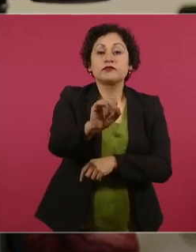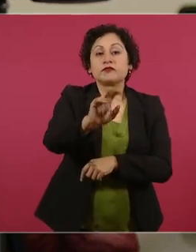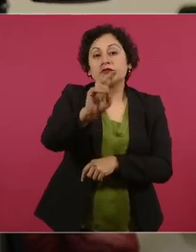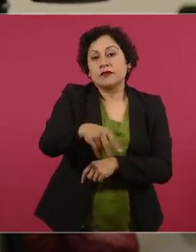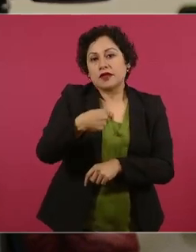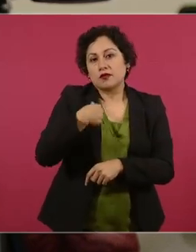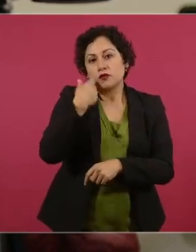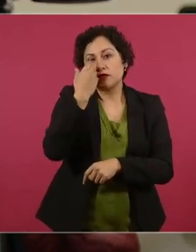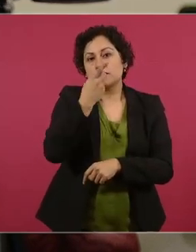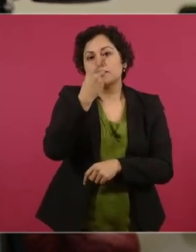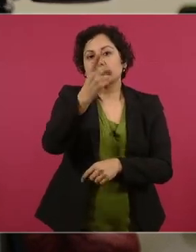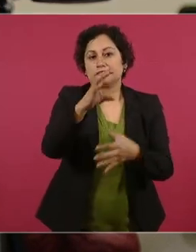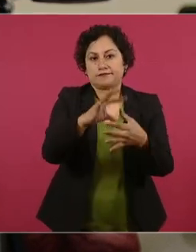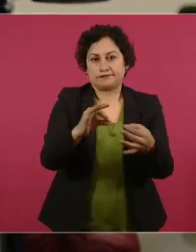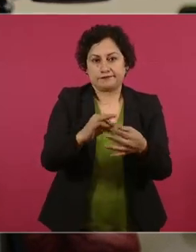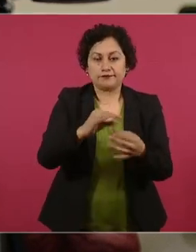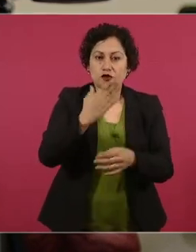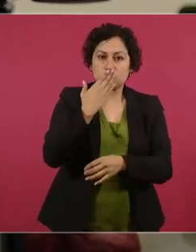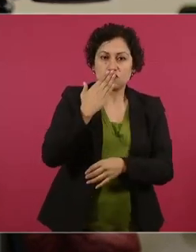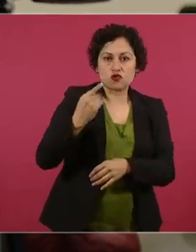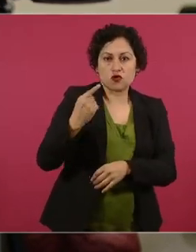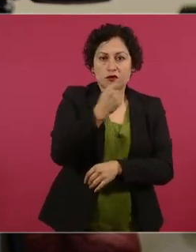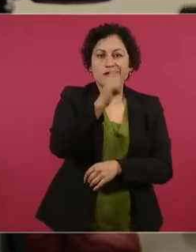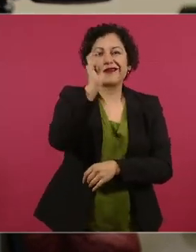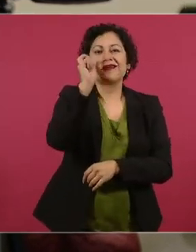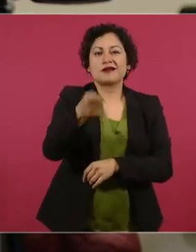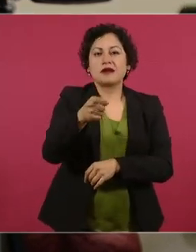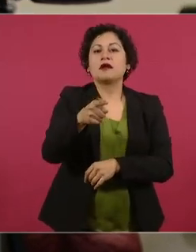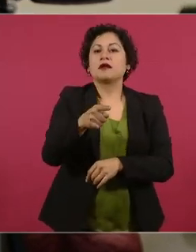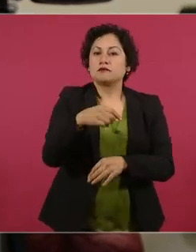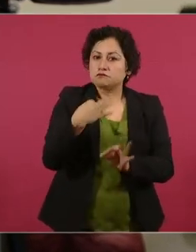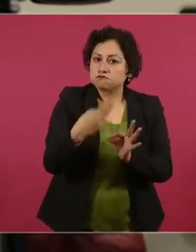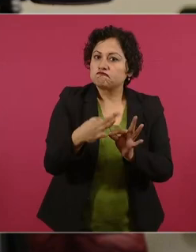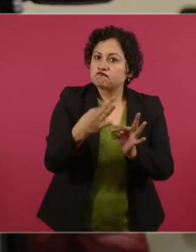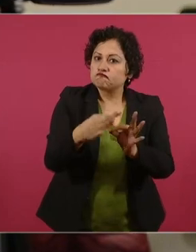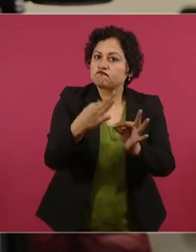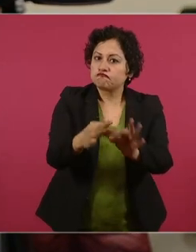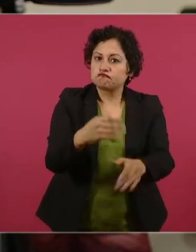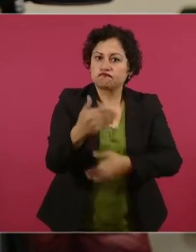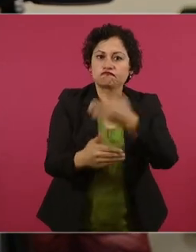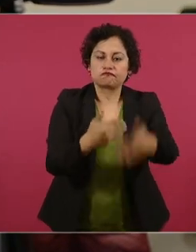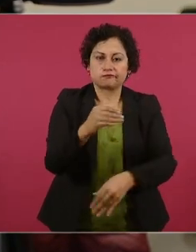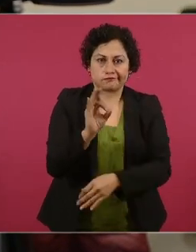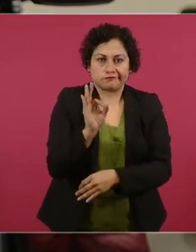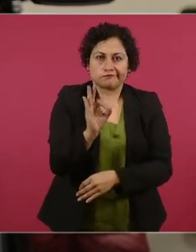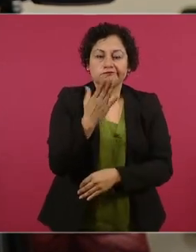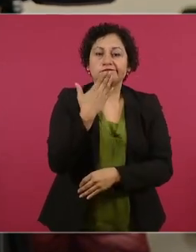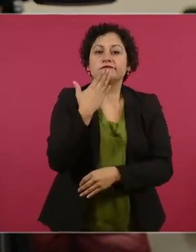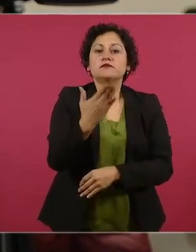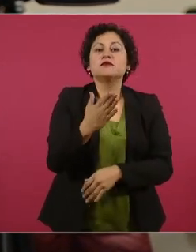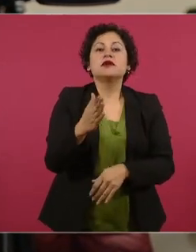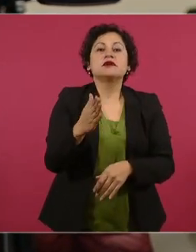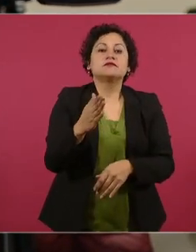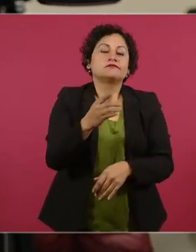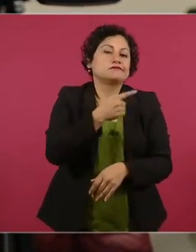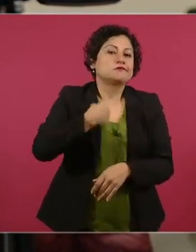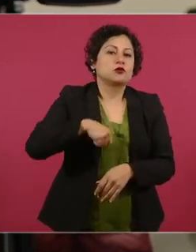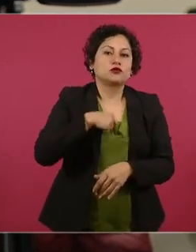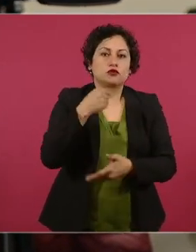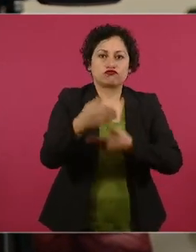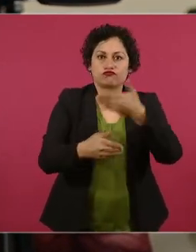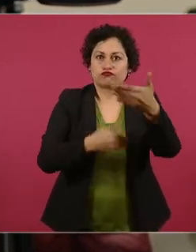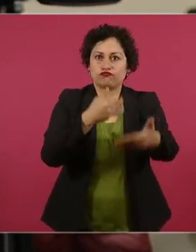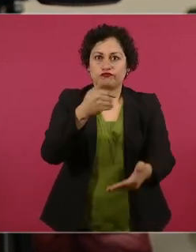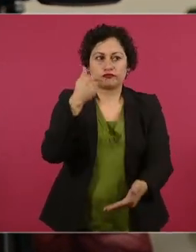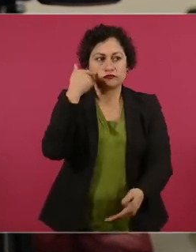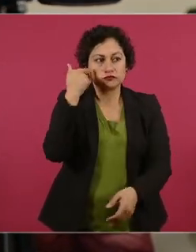muy interesante porque la estrategia está funcionando y bastante bien. Tenemos avances muy interesantes que nos han